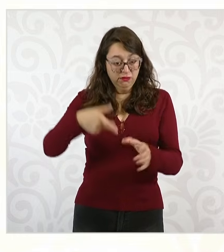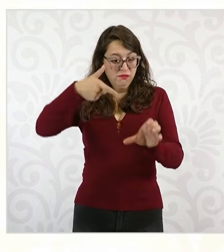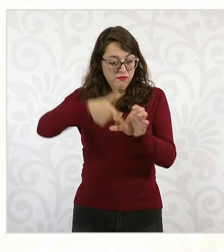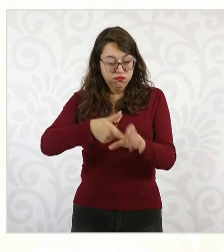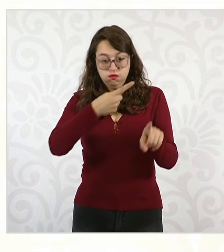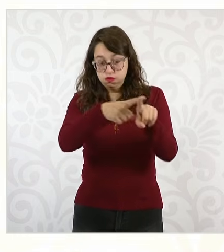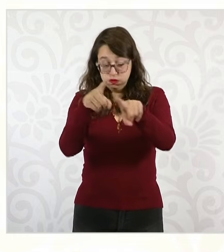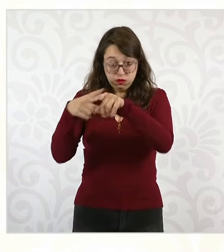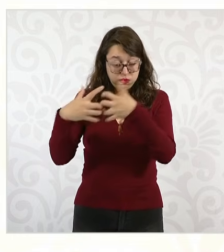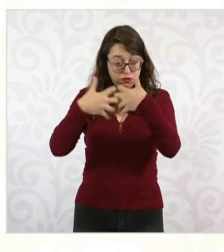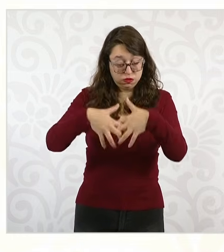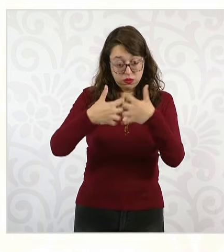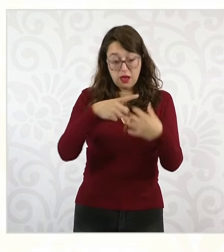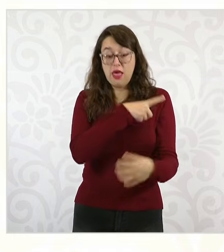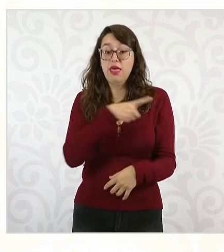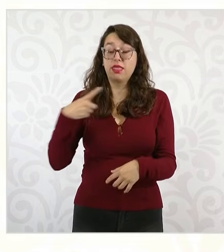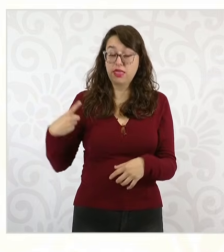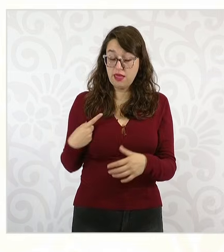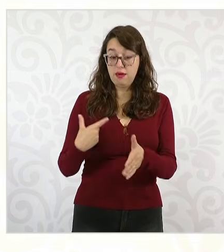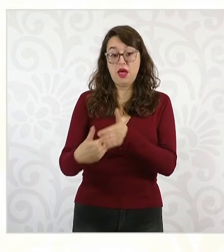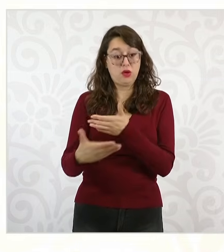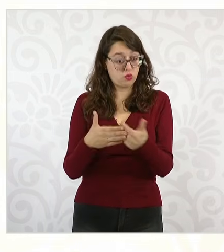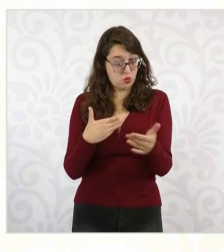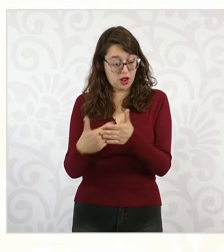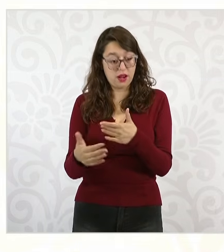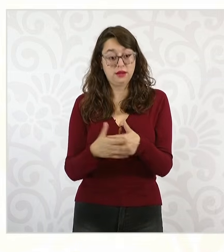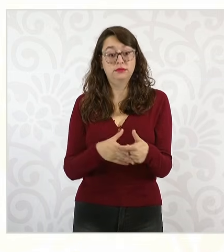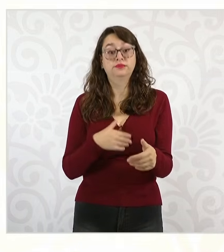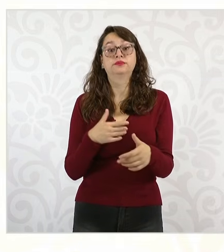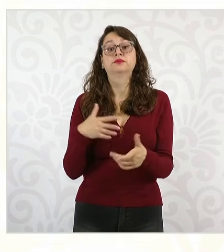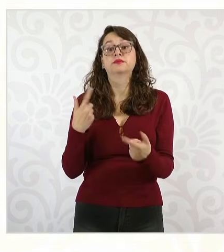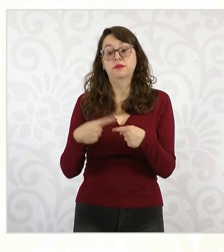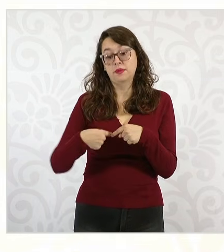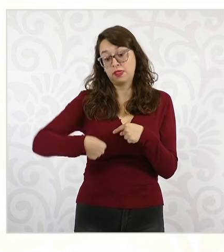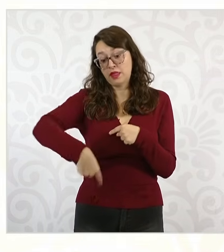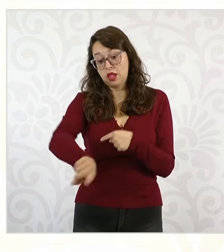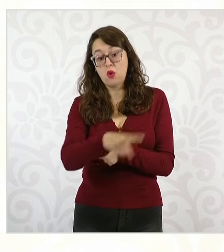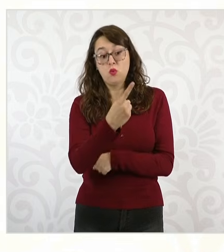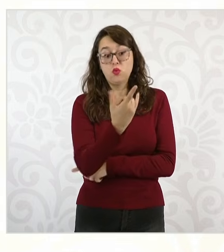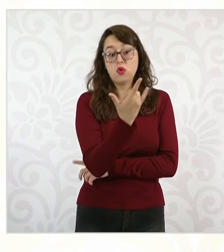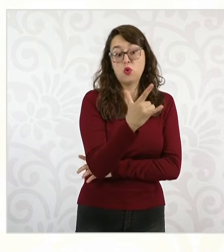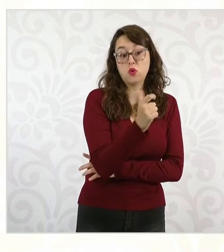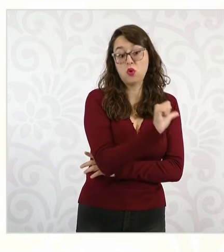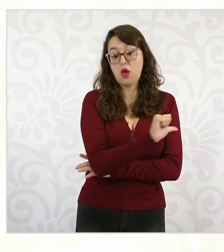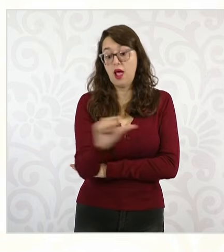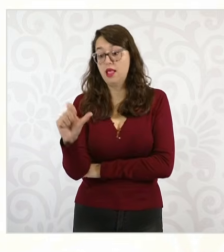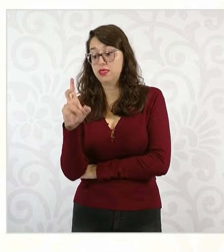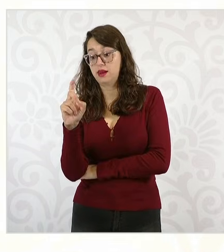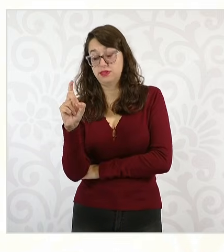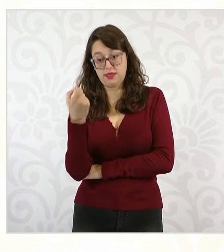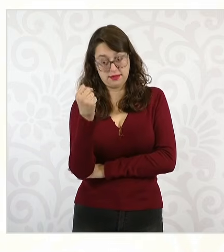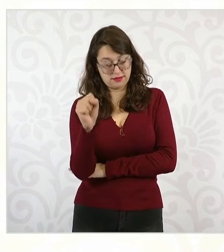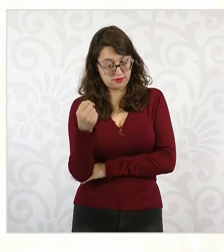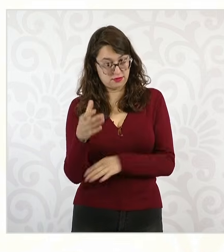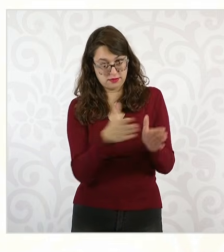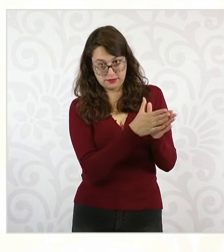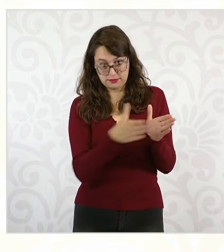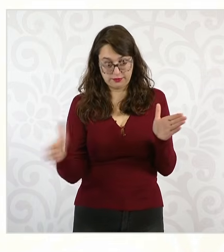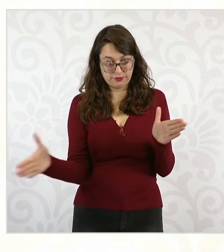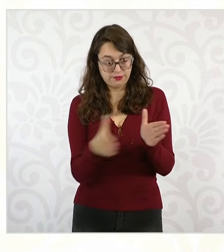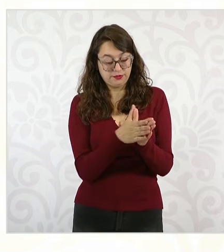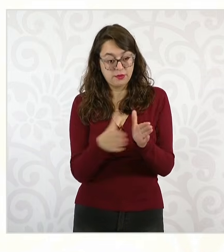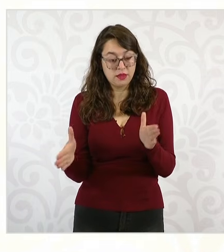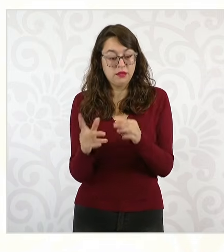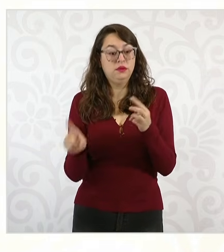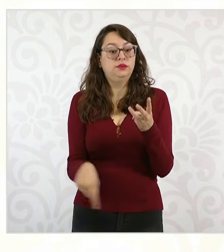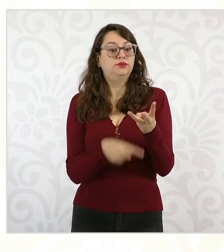evita sanciones por incumplimiento. El segundo periodo de calibración va del 1 de julio al 30 de septiembre. 3, ya llegó la edición de julio